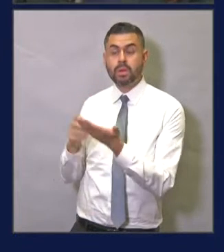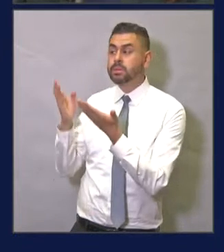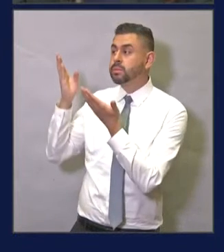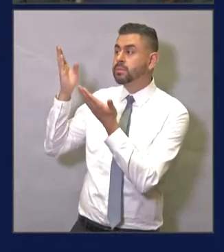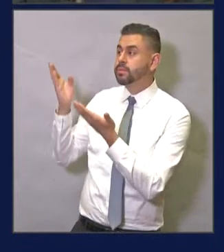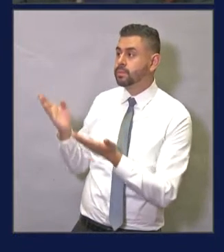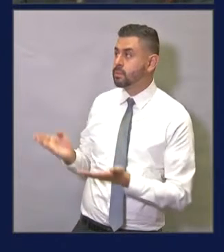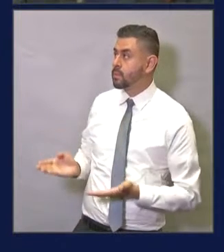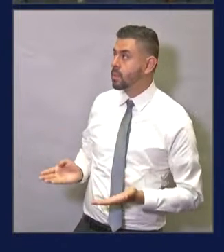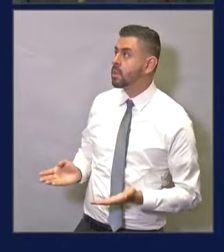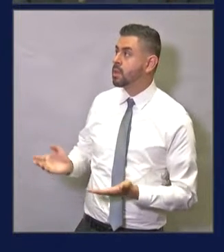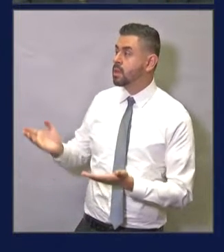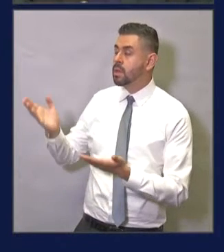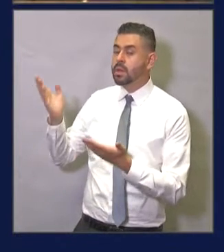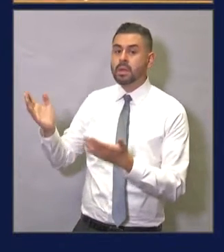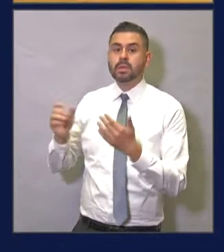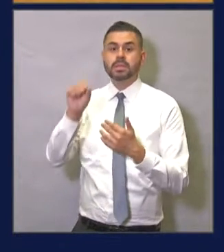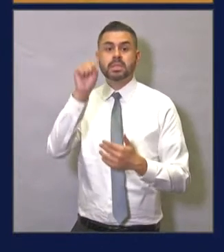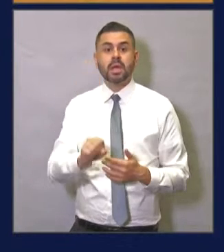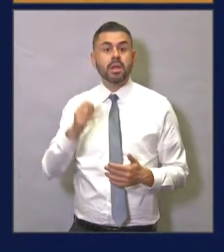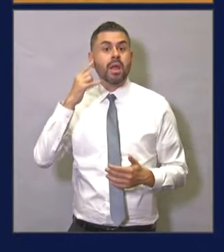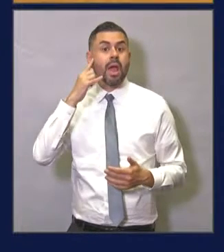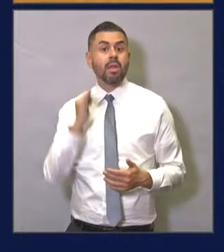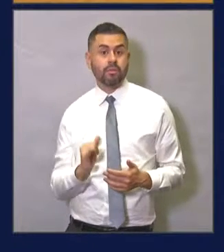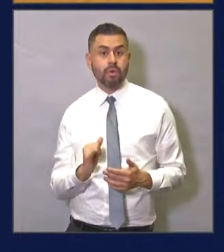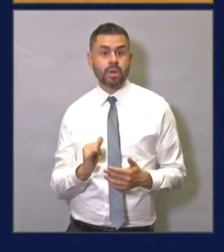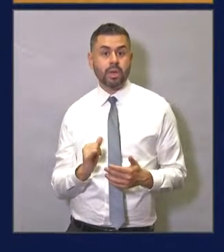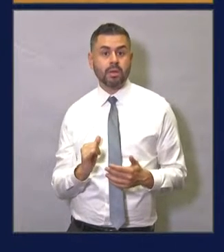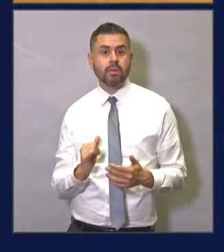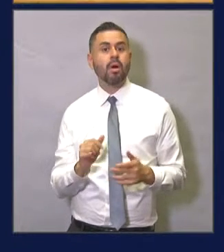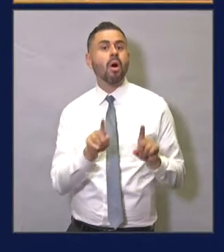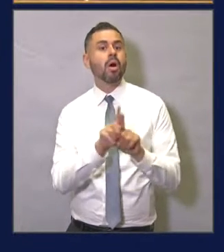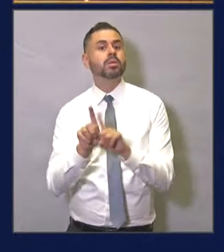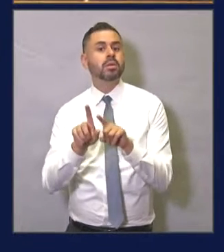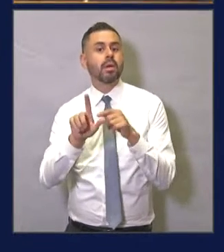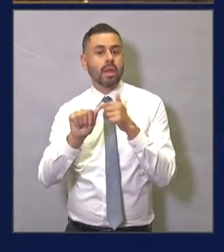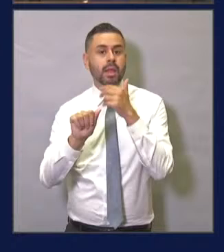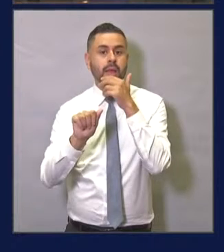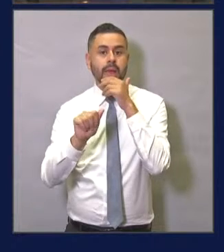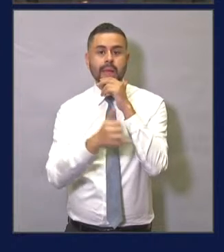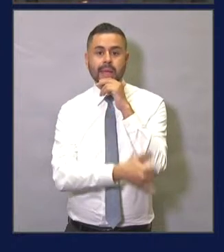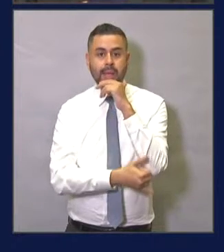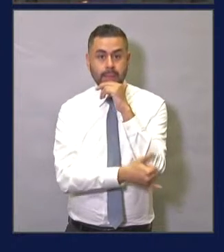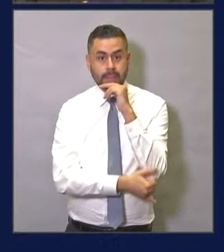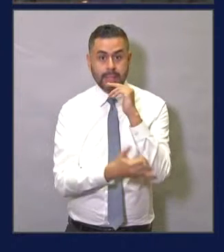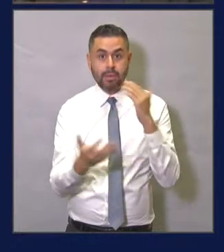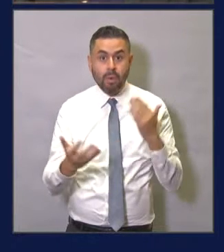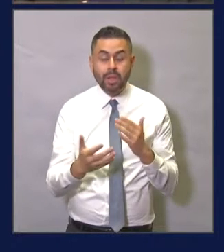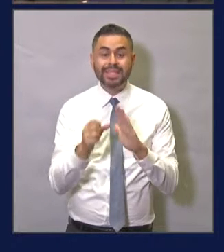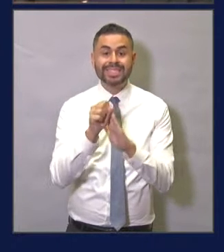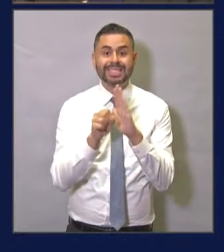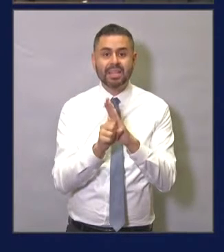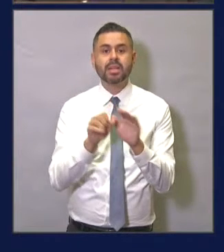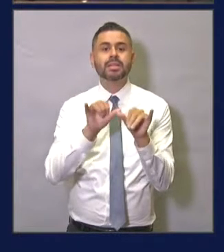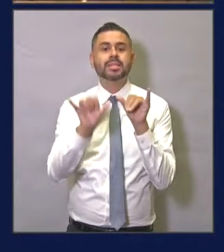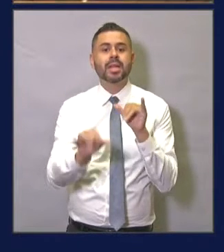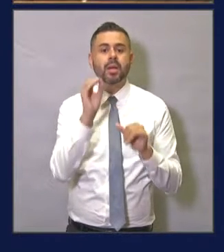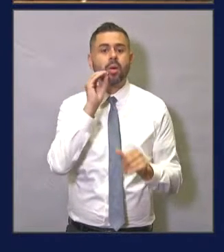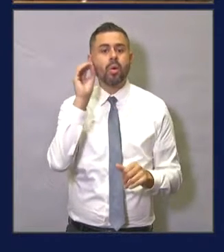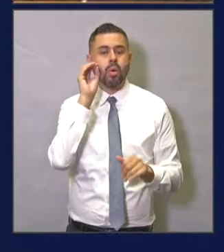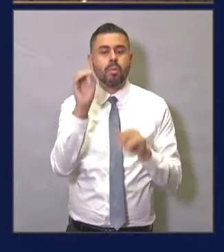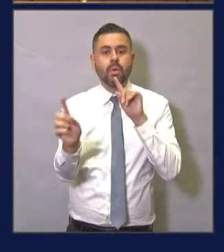La región del sur de California, incluyendo el condado de Los Ángeles, está bajo la orden estatal de más seguros en